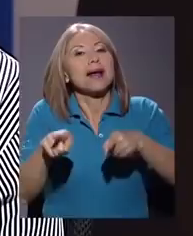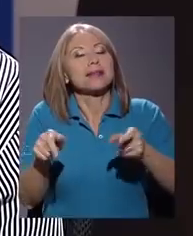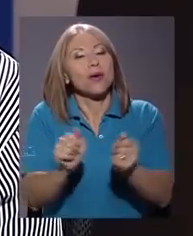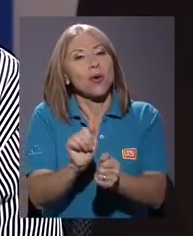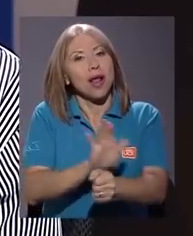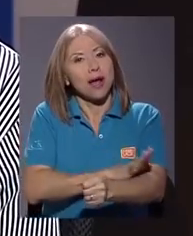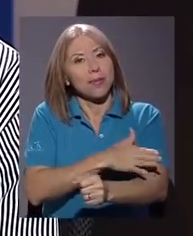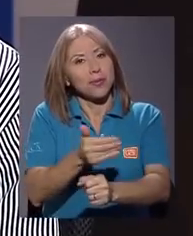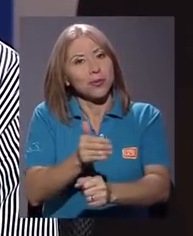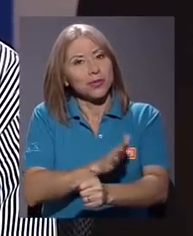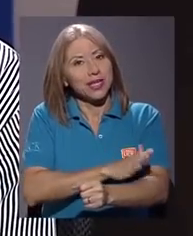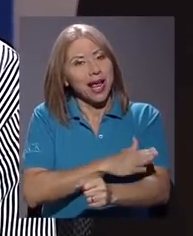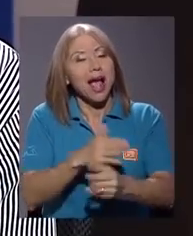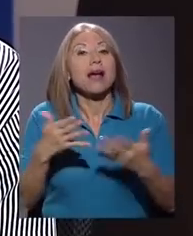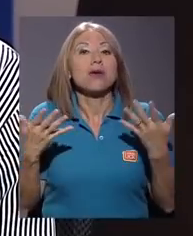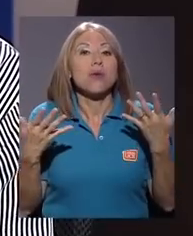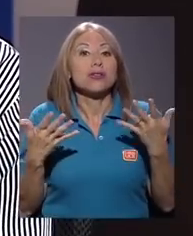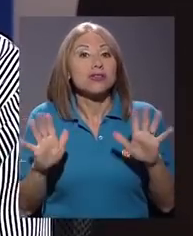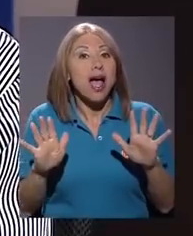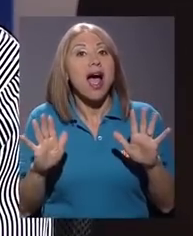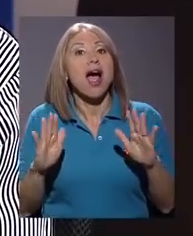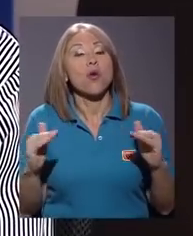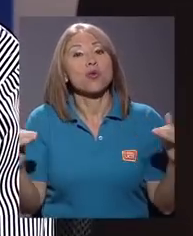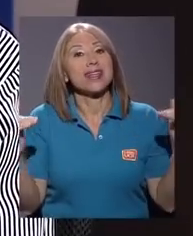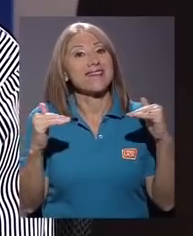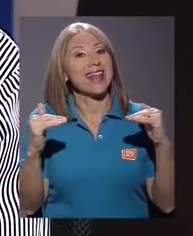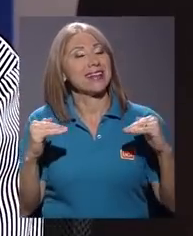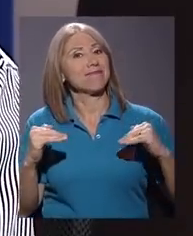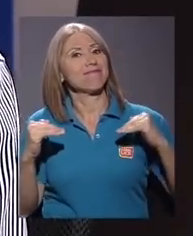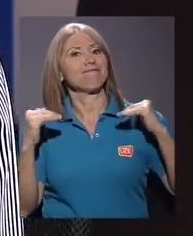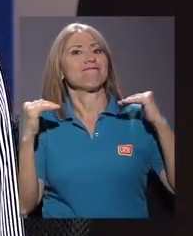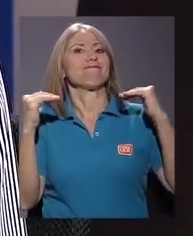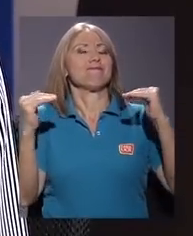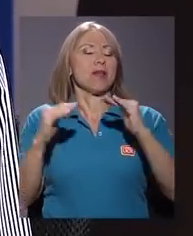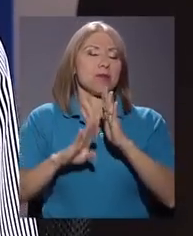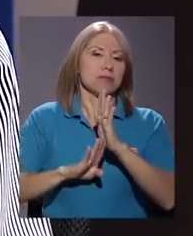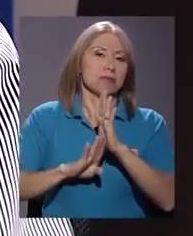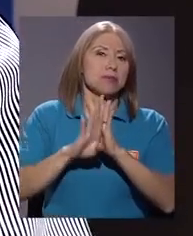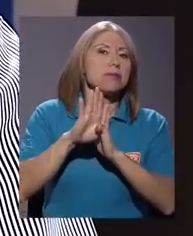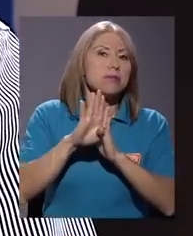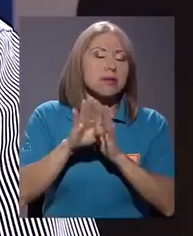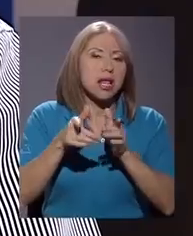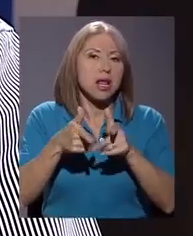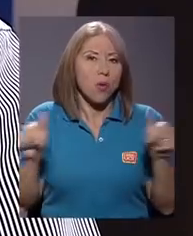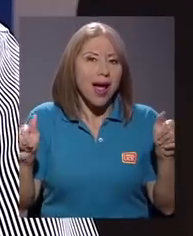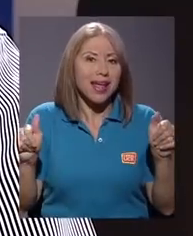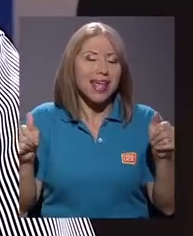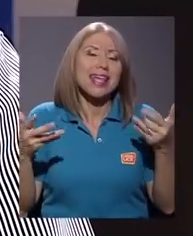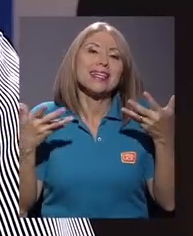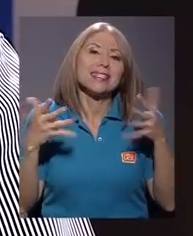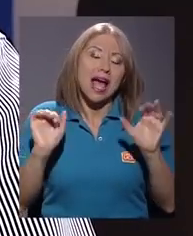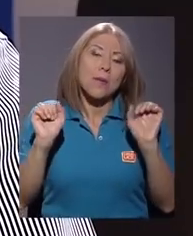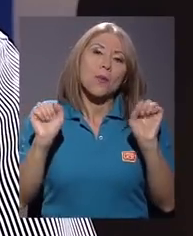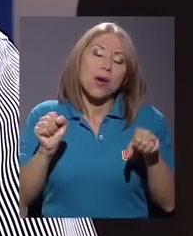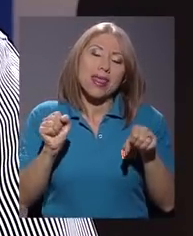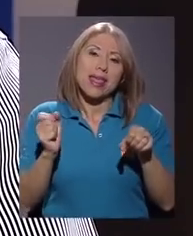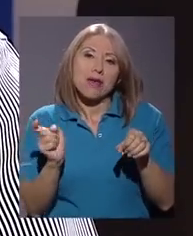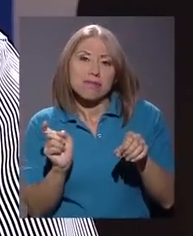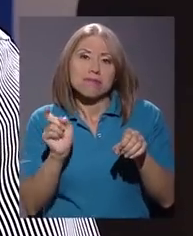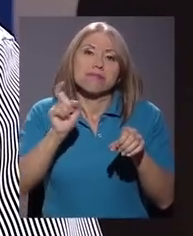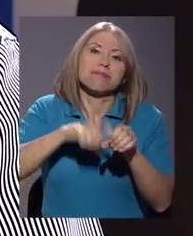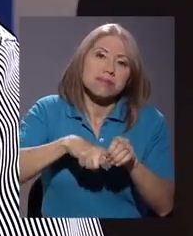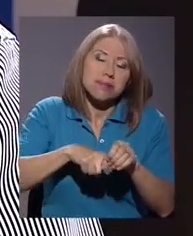a un un nivel un poco más avanzado del lenguaje Entonces ya podemos eh introducir estructuras verdad